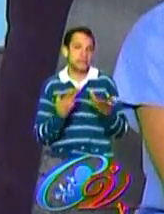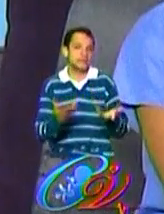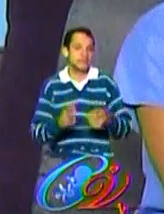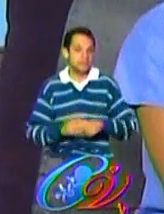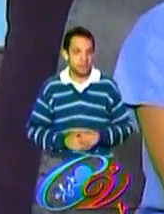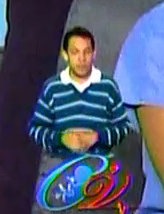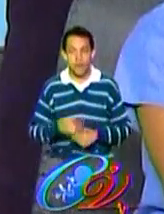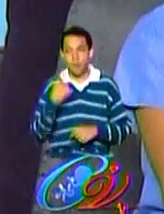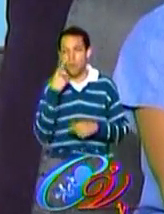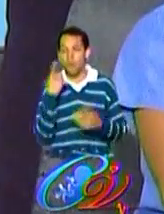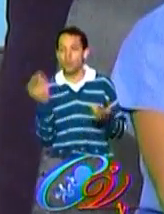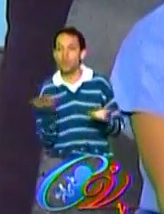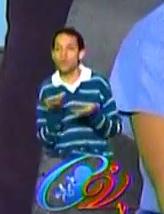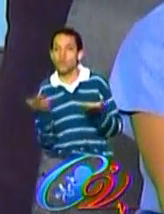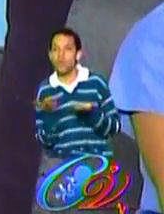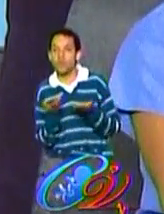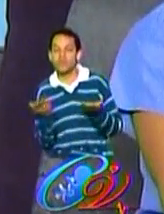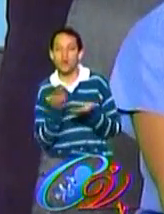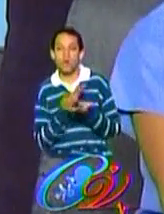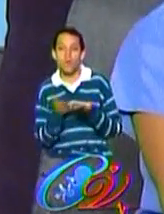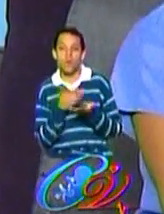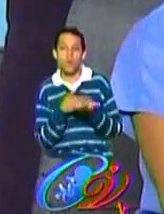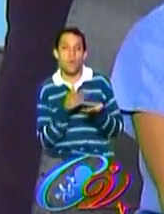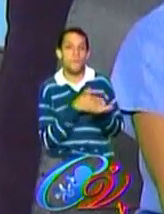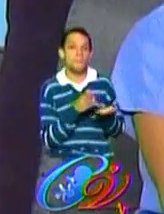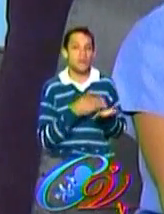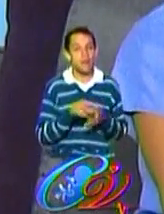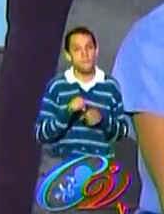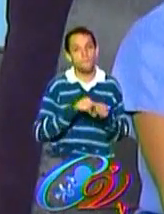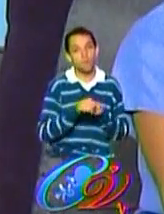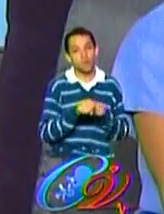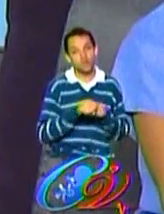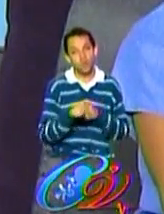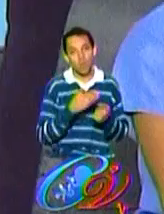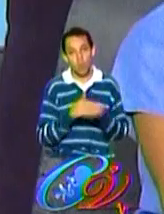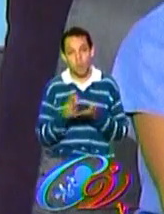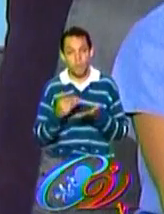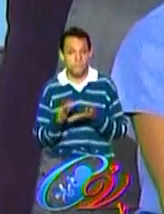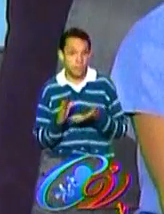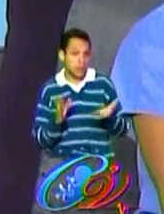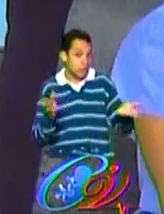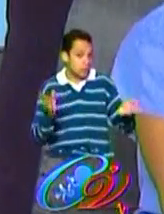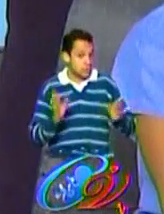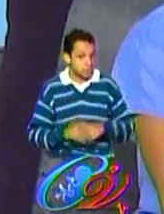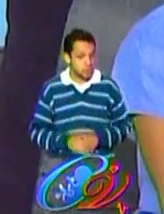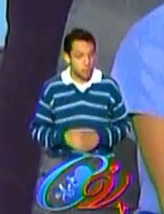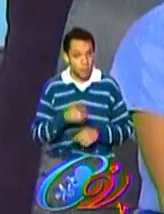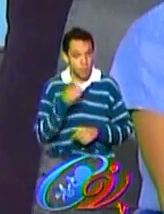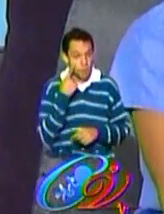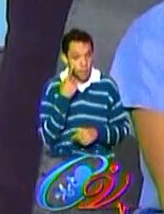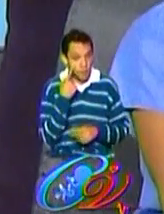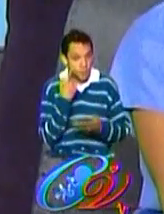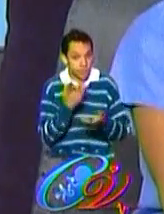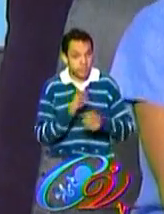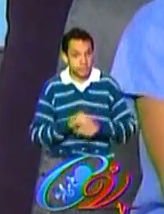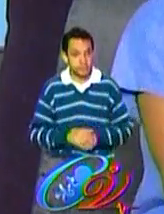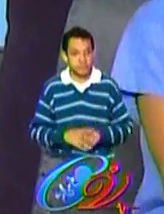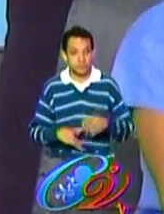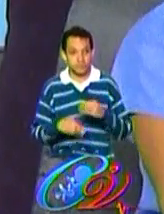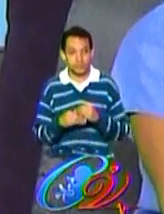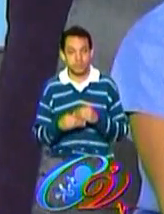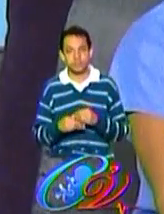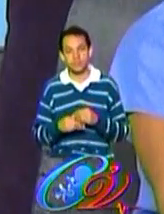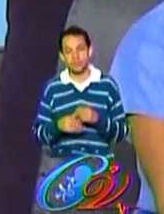de dónde compran el pollo, ¿cierto? Que sea un pollo que esté libre de estas toxinas, ¿cierto? Ojalá uno